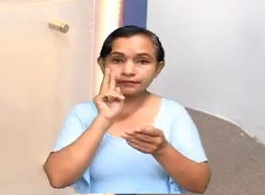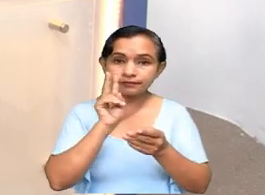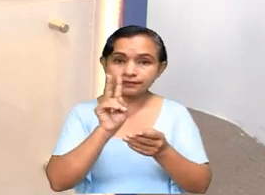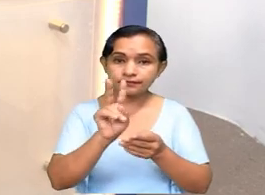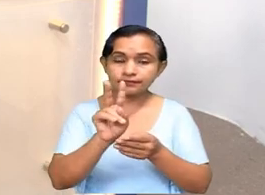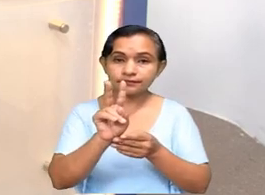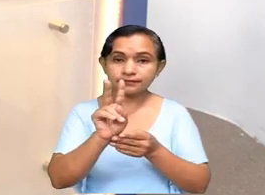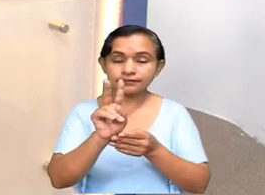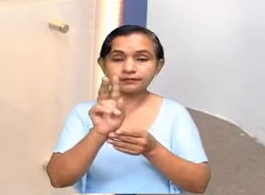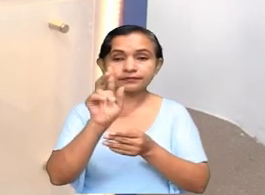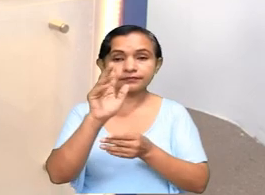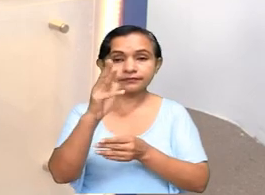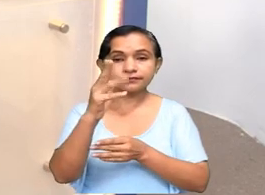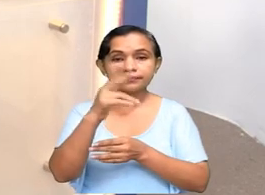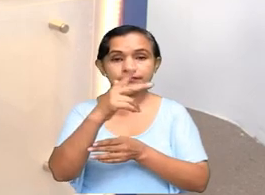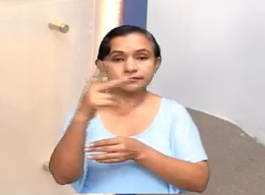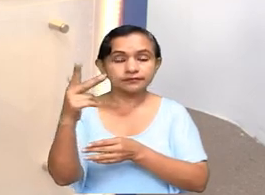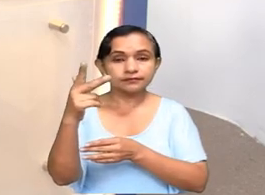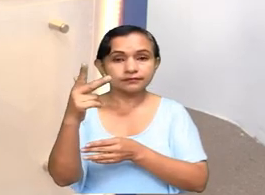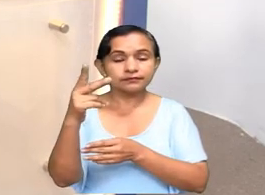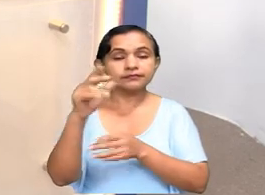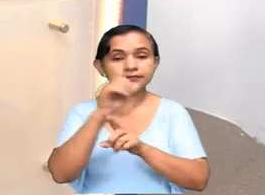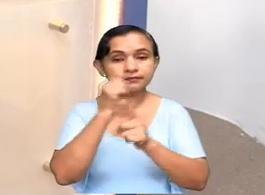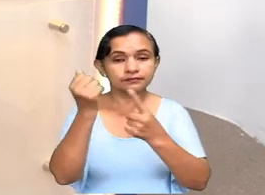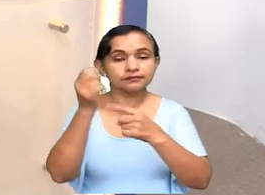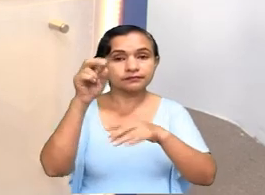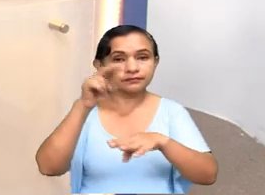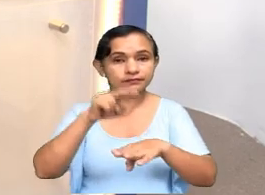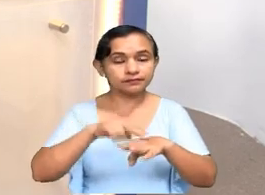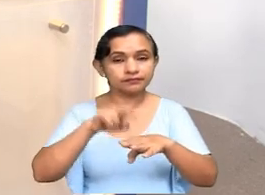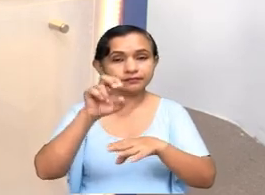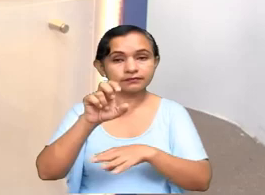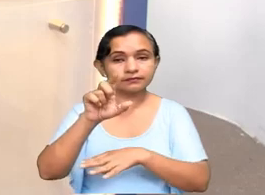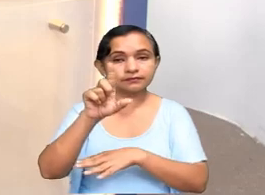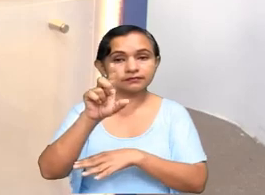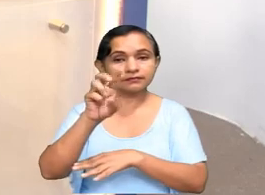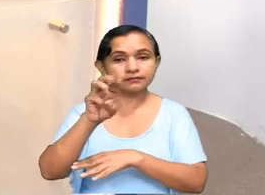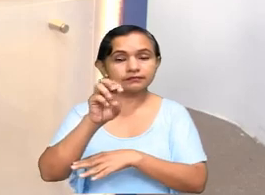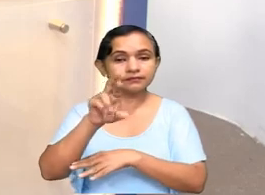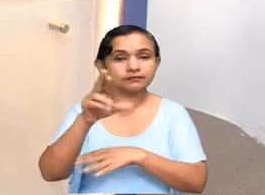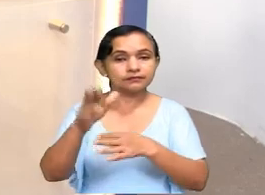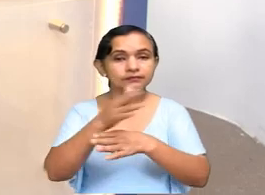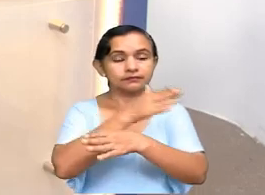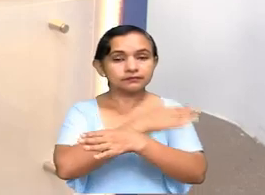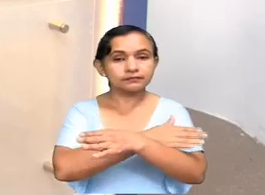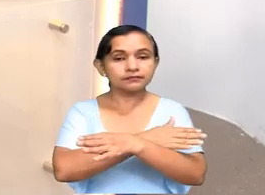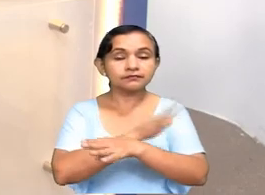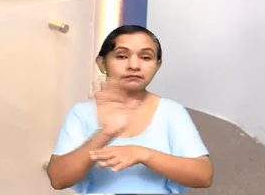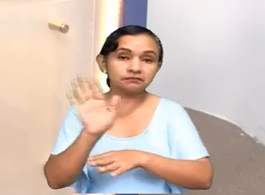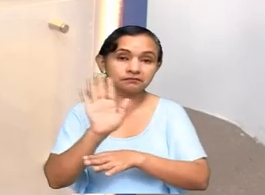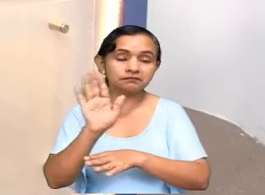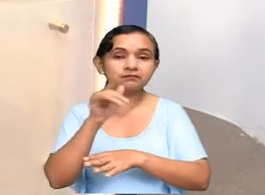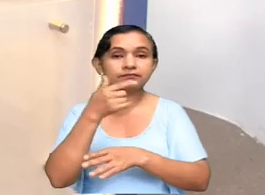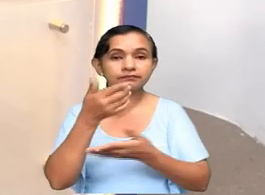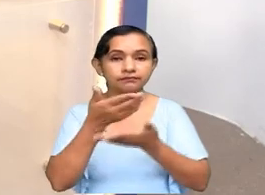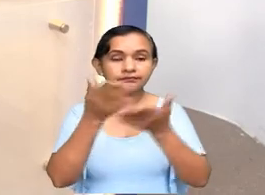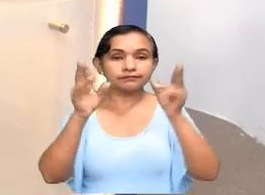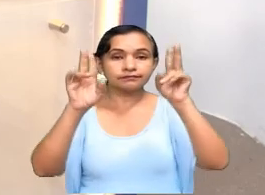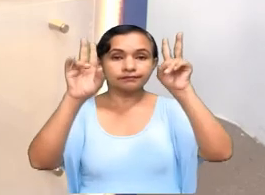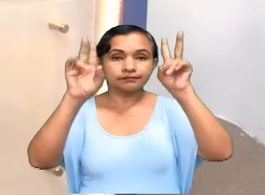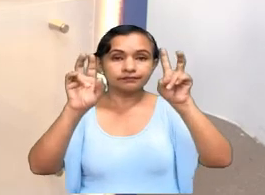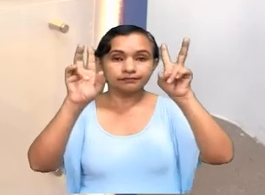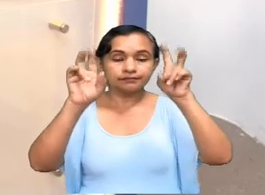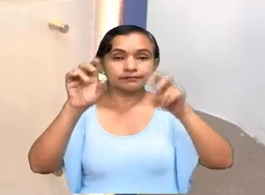sintonía del canal parlamentario. El canal de la Asamblea Nacional estuvo con ustedes, Elmer Marcia, y antes de despedir nuestra edición, les dejamos con